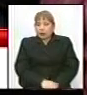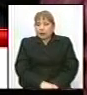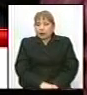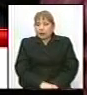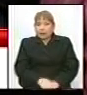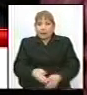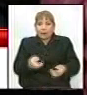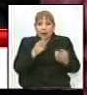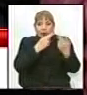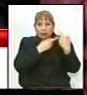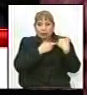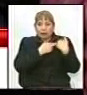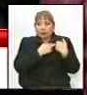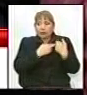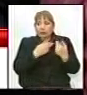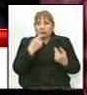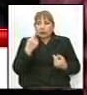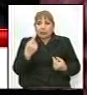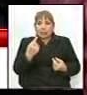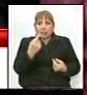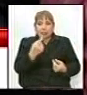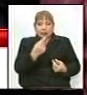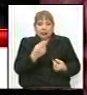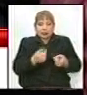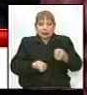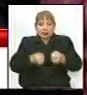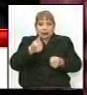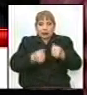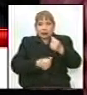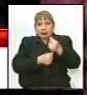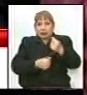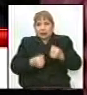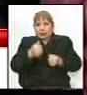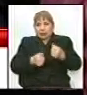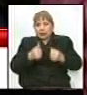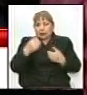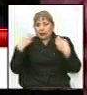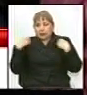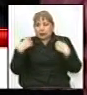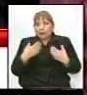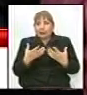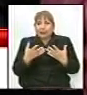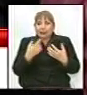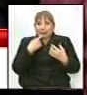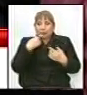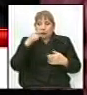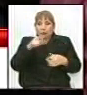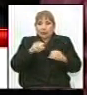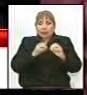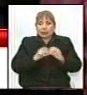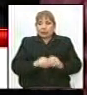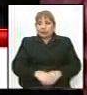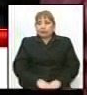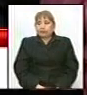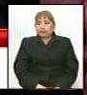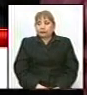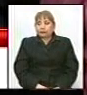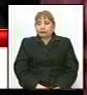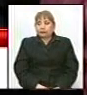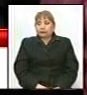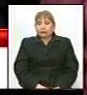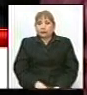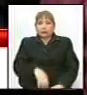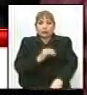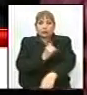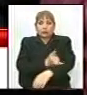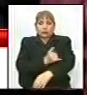bajo responsabilidad de cada una de estas gerencias. Quiero dejar una